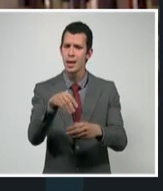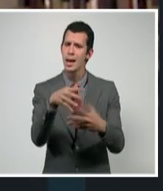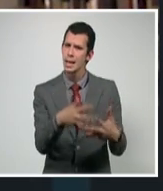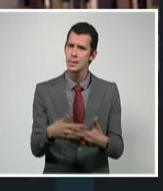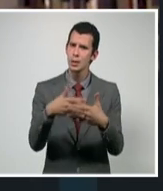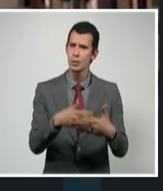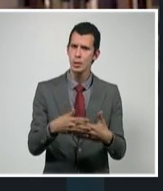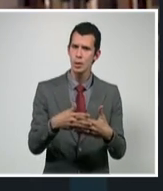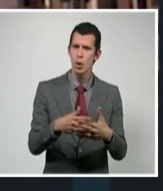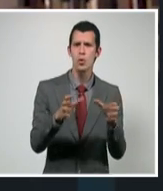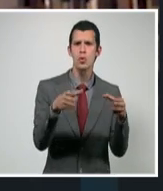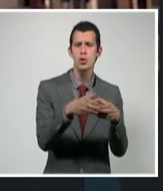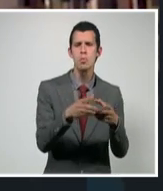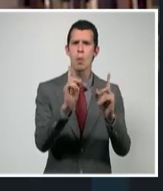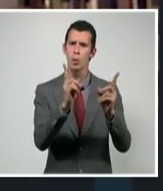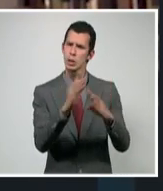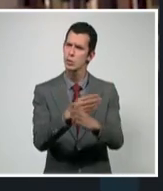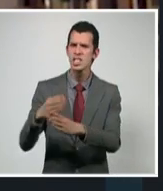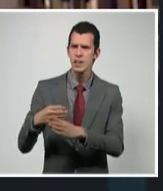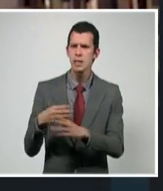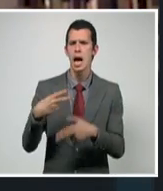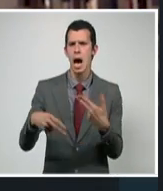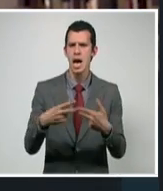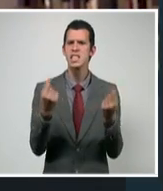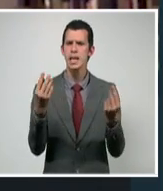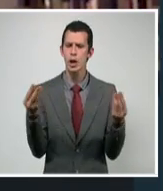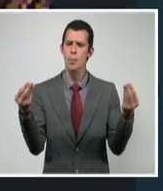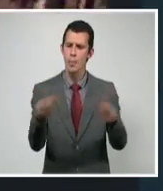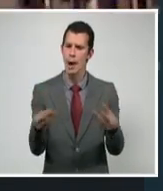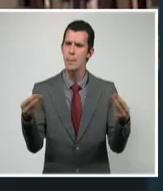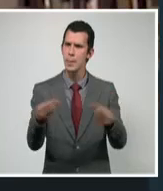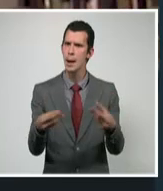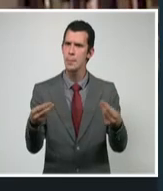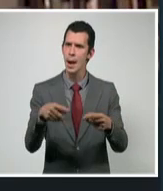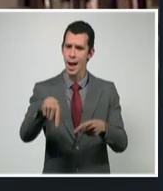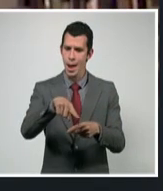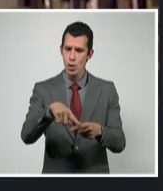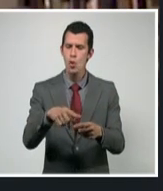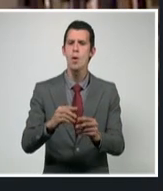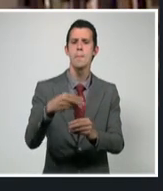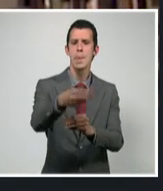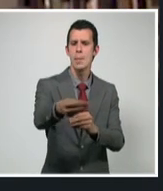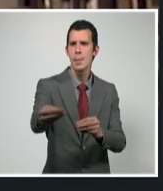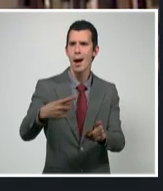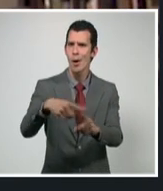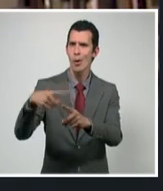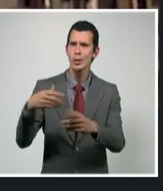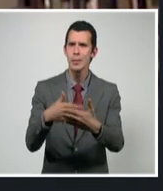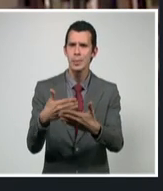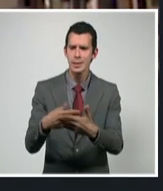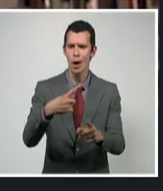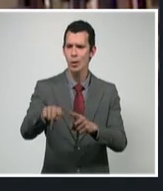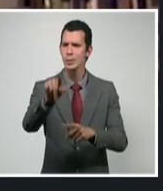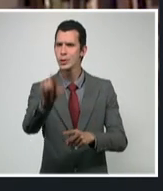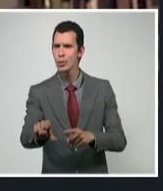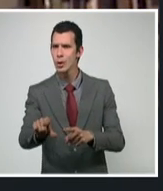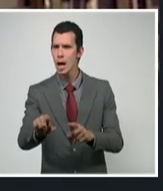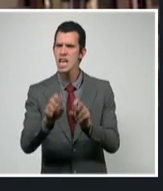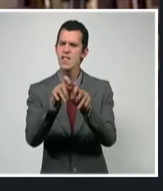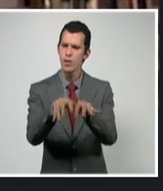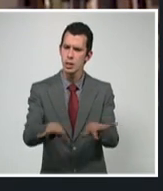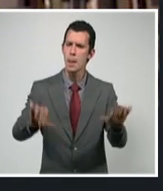con un consenso de las cúpulas de ambos partidos y se ha usado de esa manera. Los propios arquitectos de la NED decían que